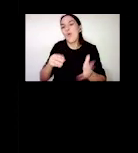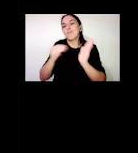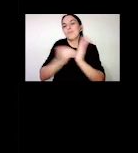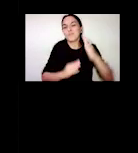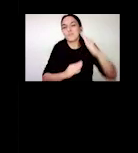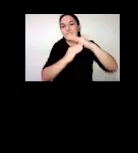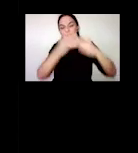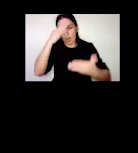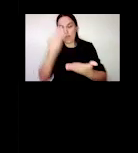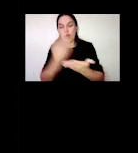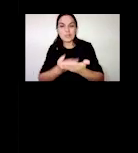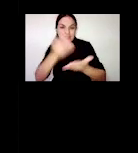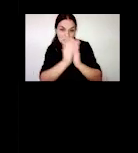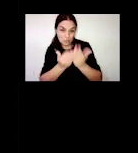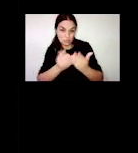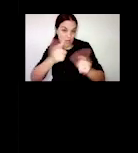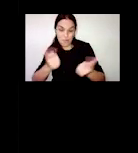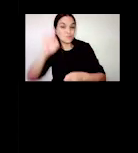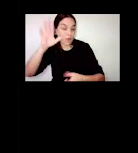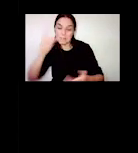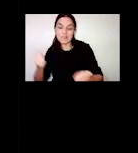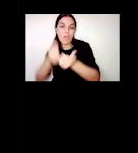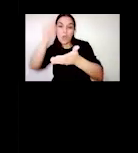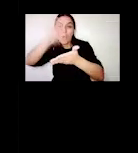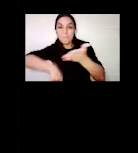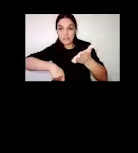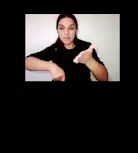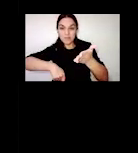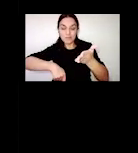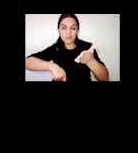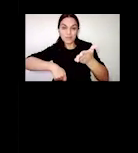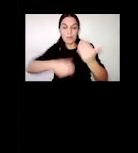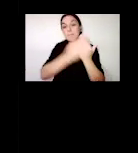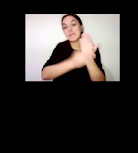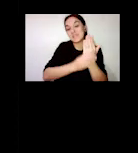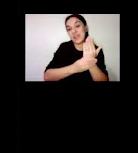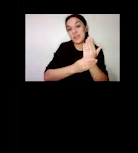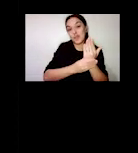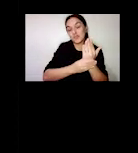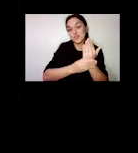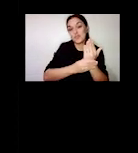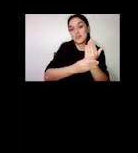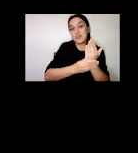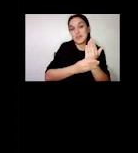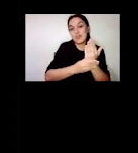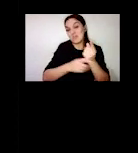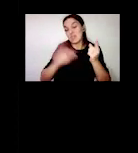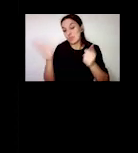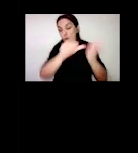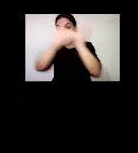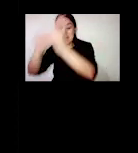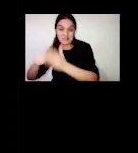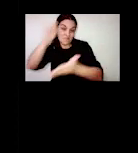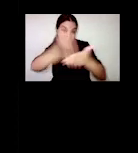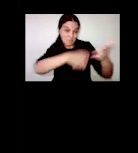simplemente hablamos de los convenios que firman los ministerios de relaciones, las cancillerías de todos los países,